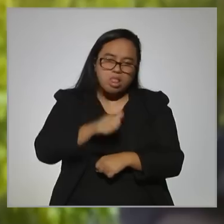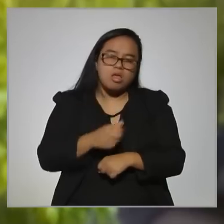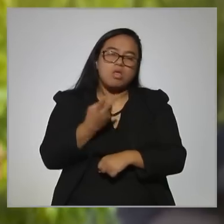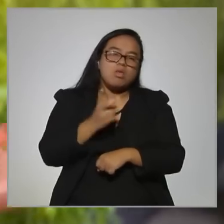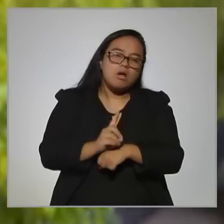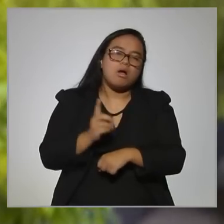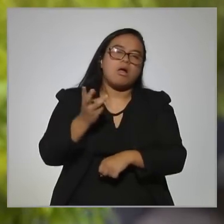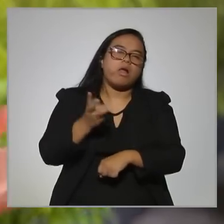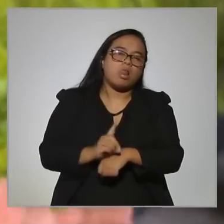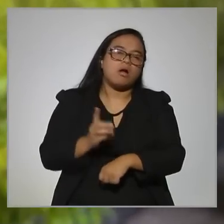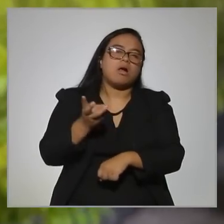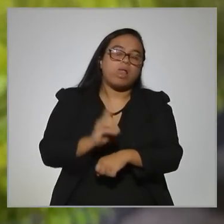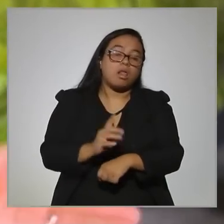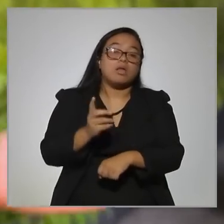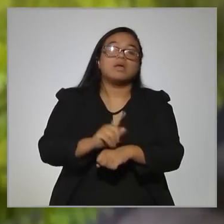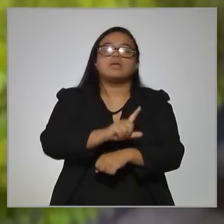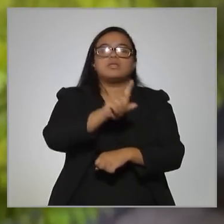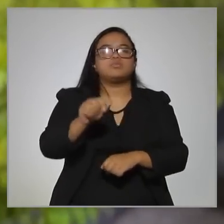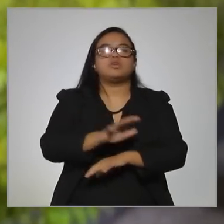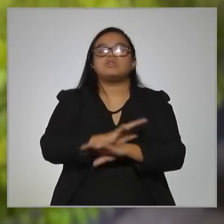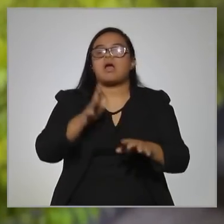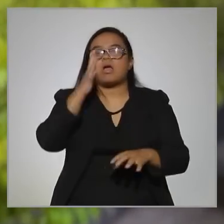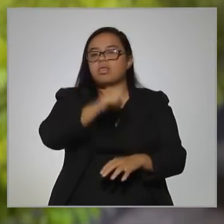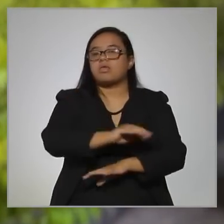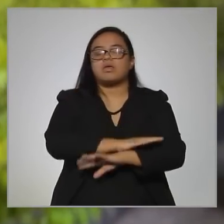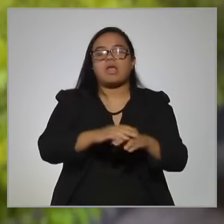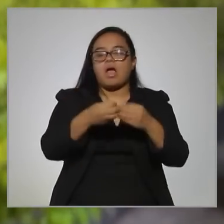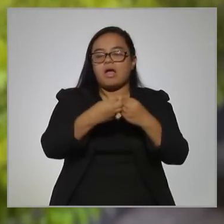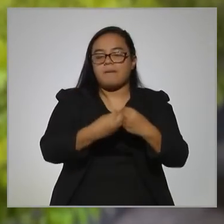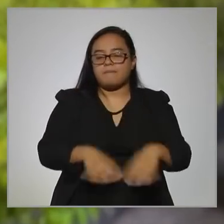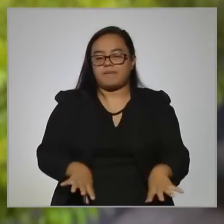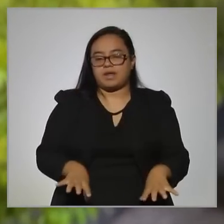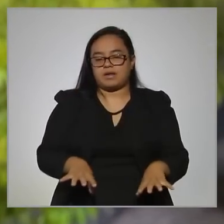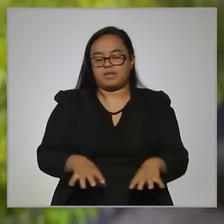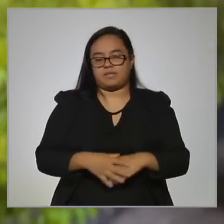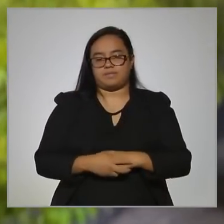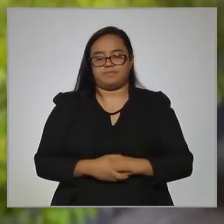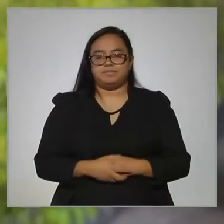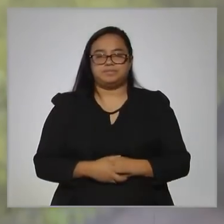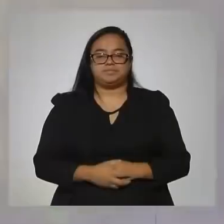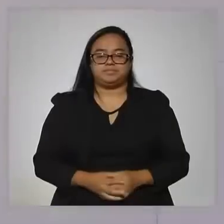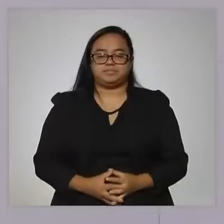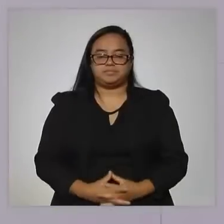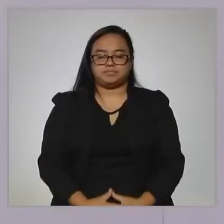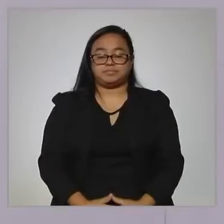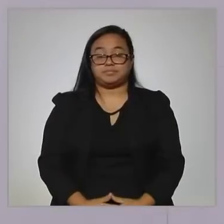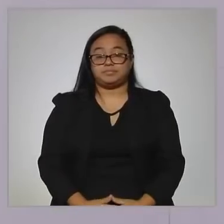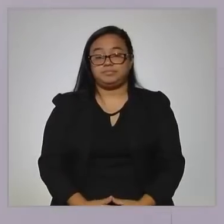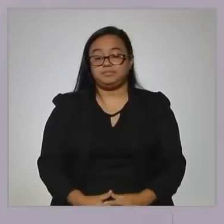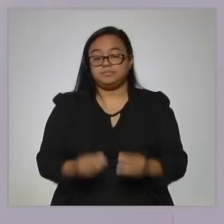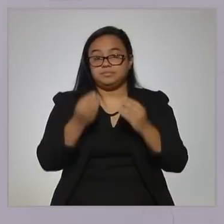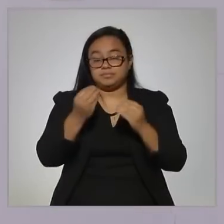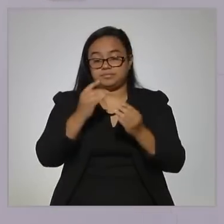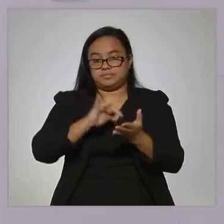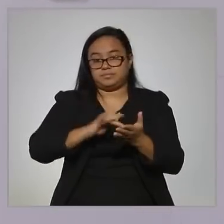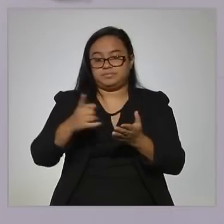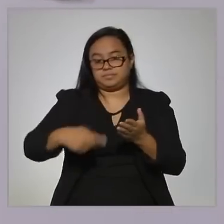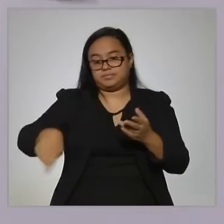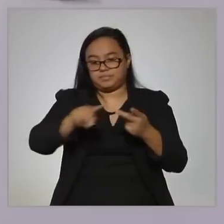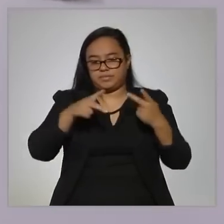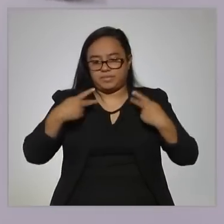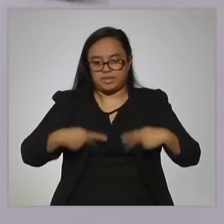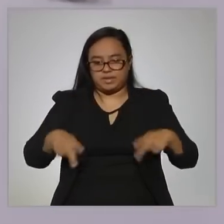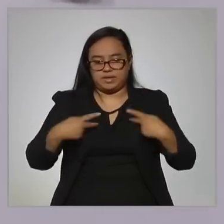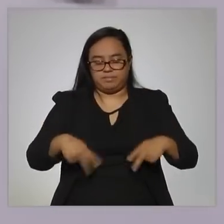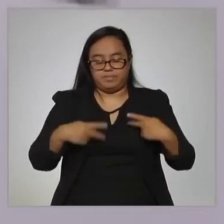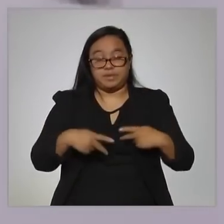días, 3 días y de repente pues ya te diste cuenta que ya se perdió el punto de. O sea, difusión a Muchas ambos, gracias ¿verdad? a todas las personas que